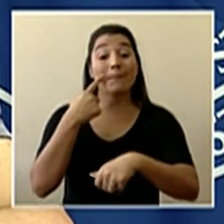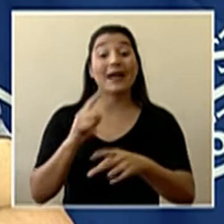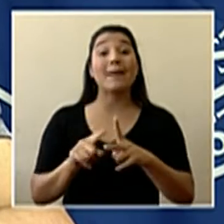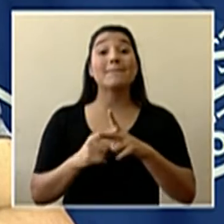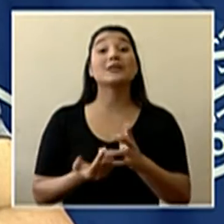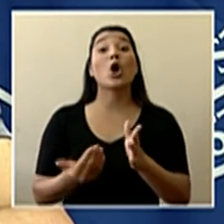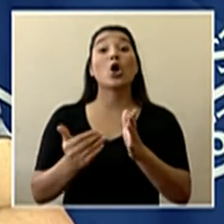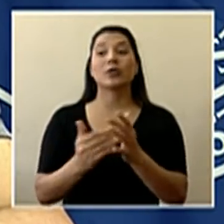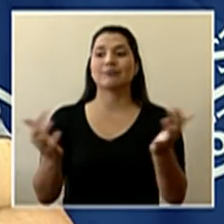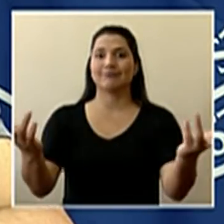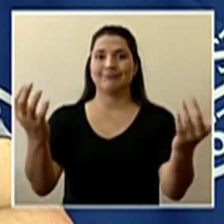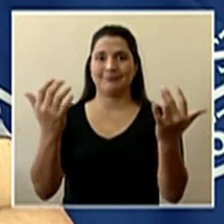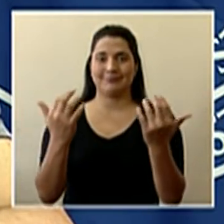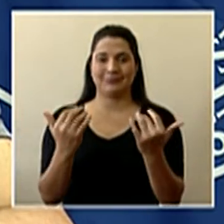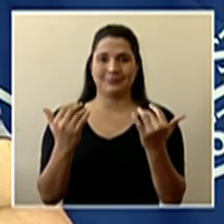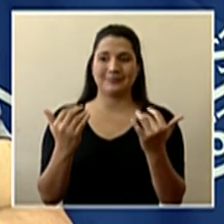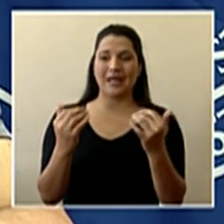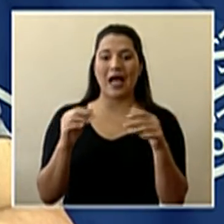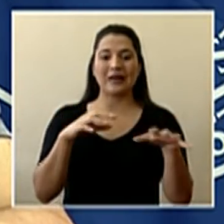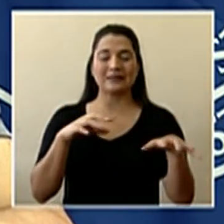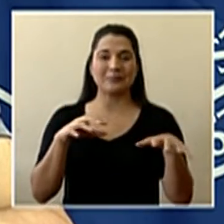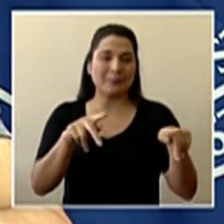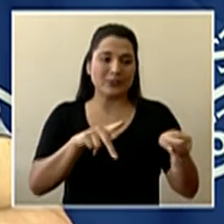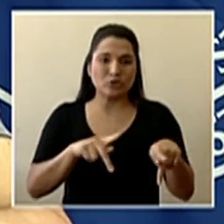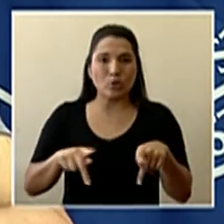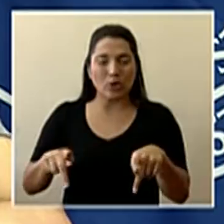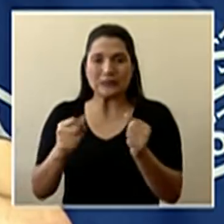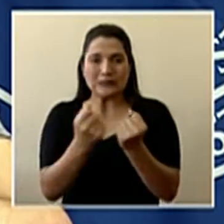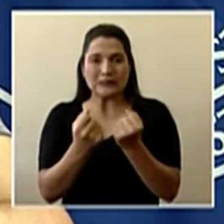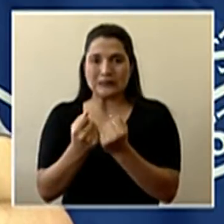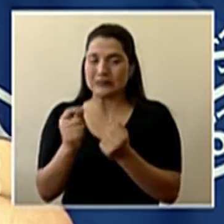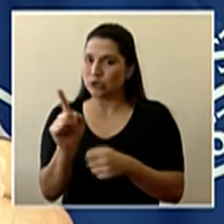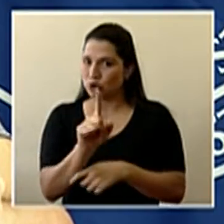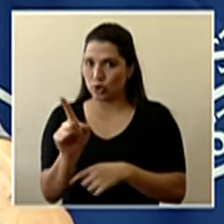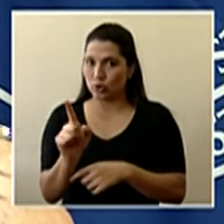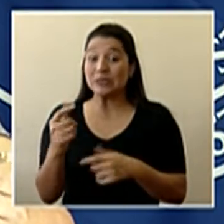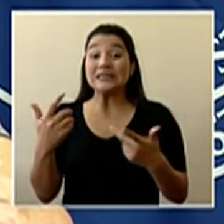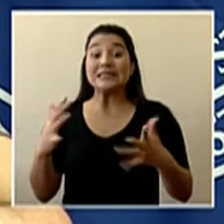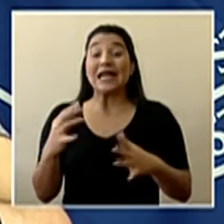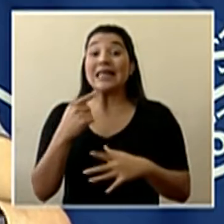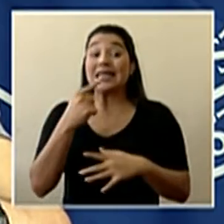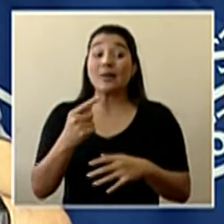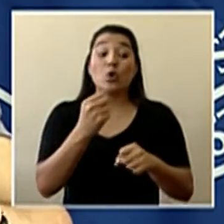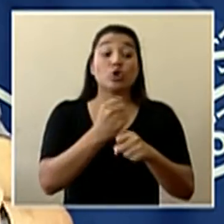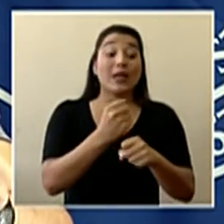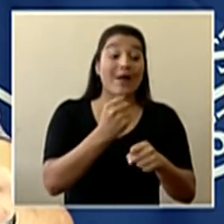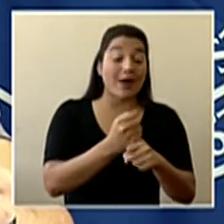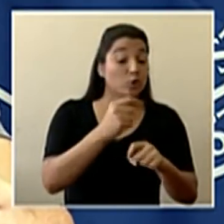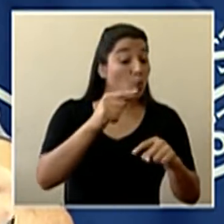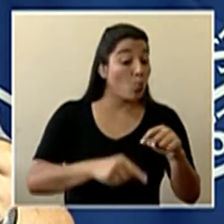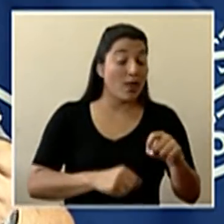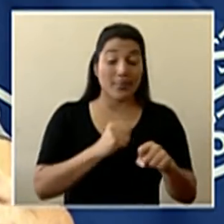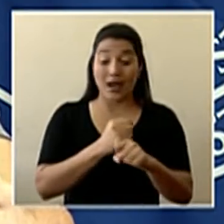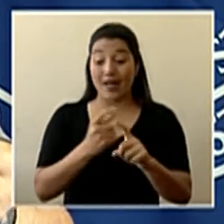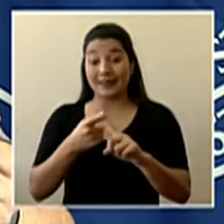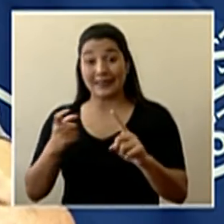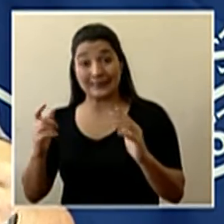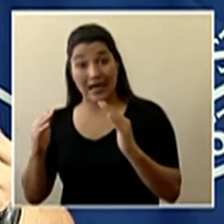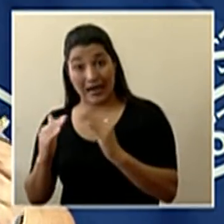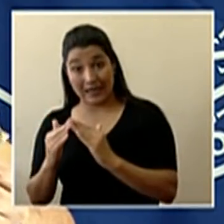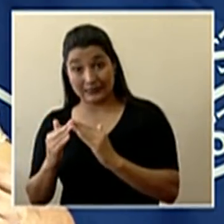a tener otra vez actividades presenciales. Ya hemos dicho que obviamente los puestos que no son teletrabajables y que permiten que